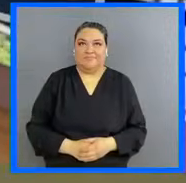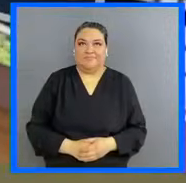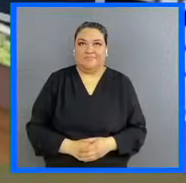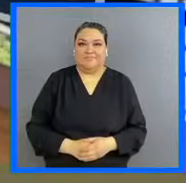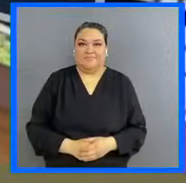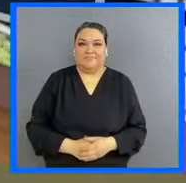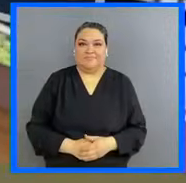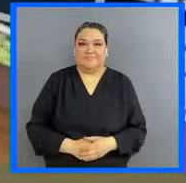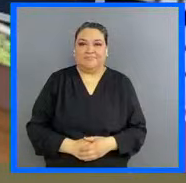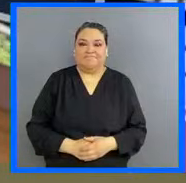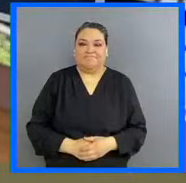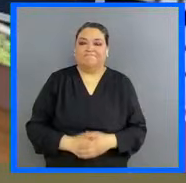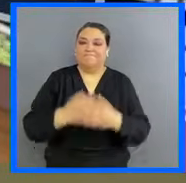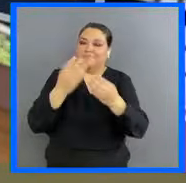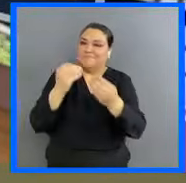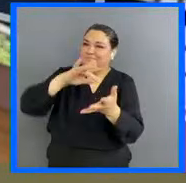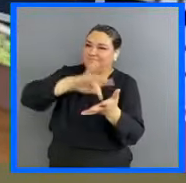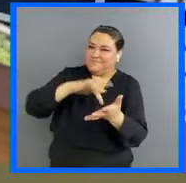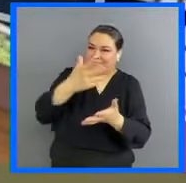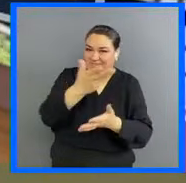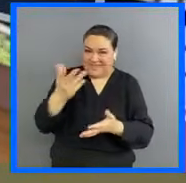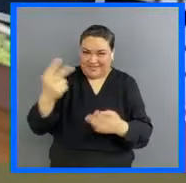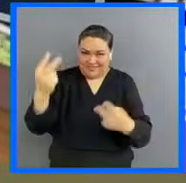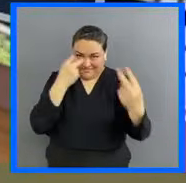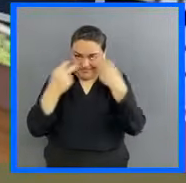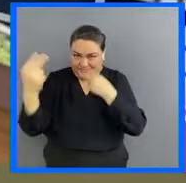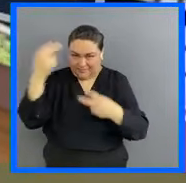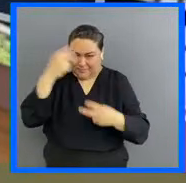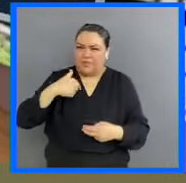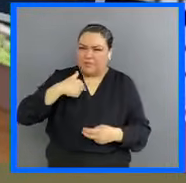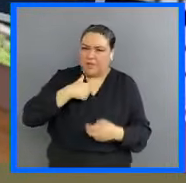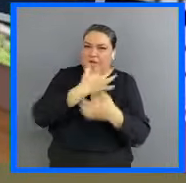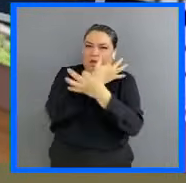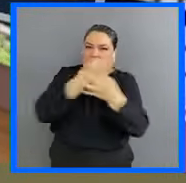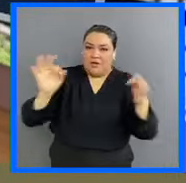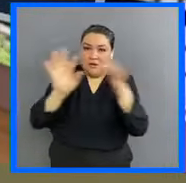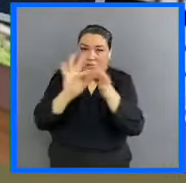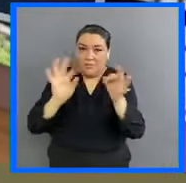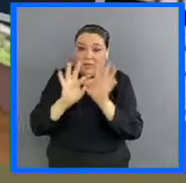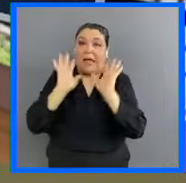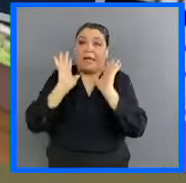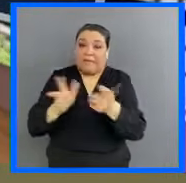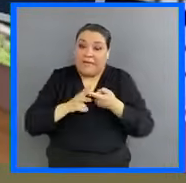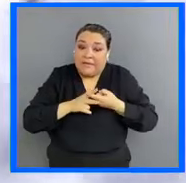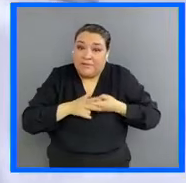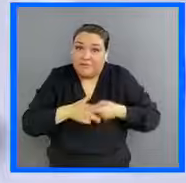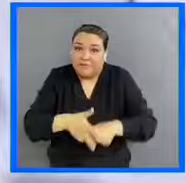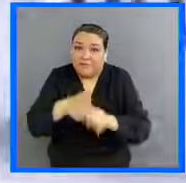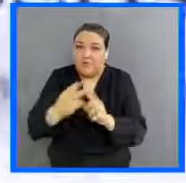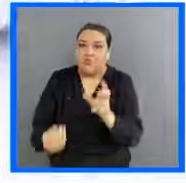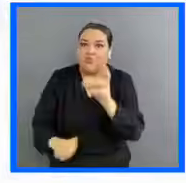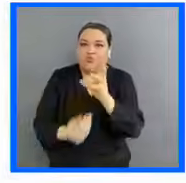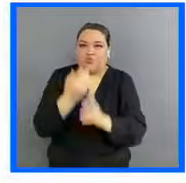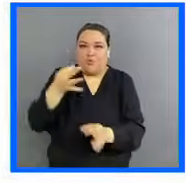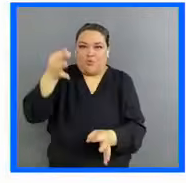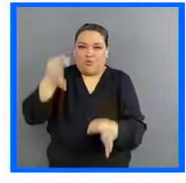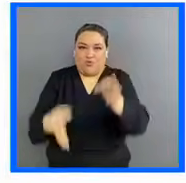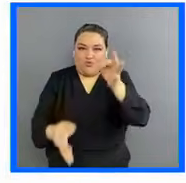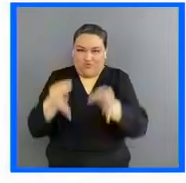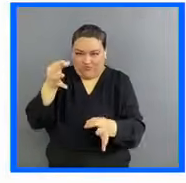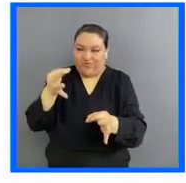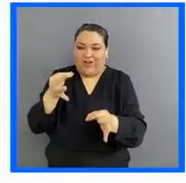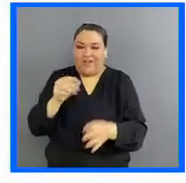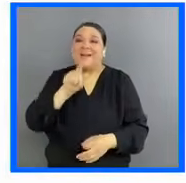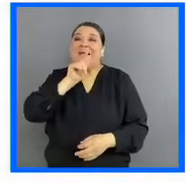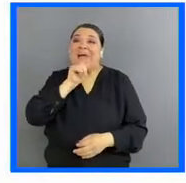Agradecemos que continúe con nosotros y le informamos que comenzó operaciones el nuevo canal judicial TV Jalisco, que permitirá acercar